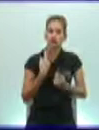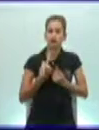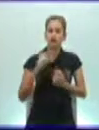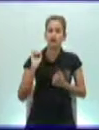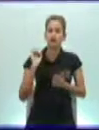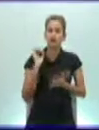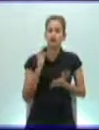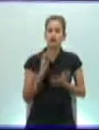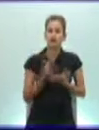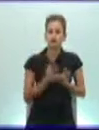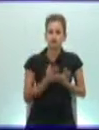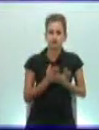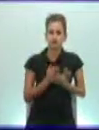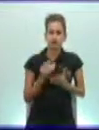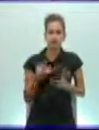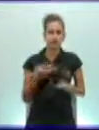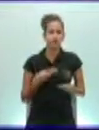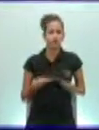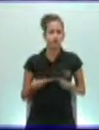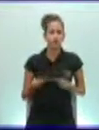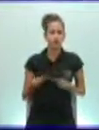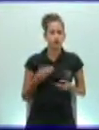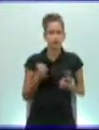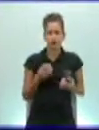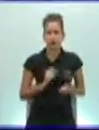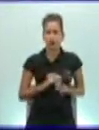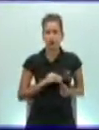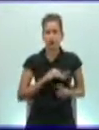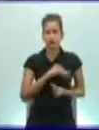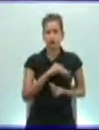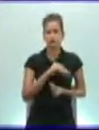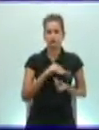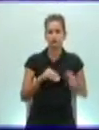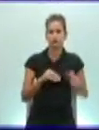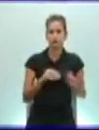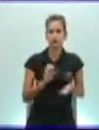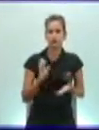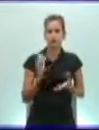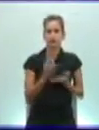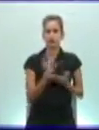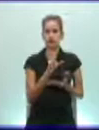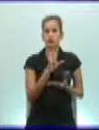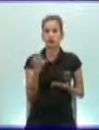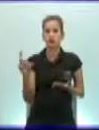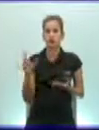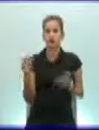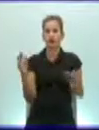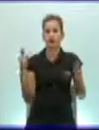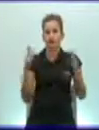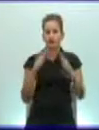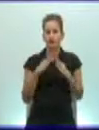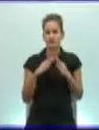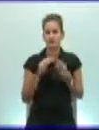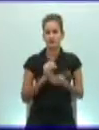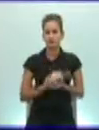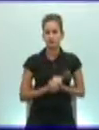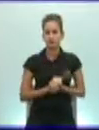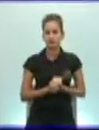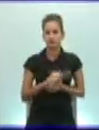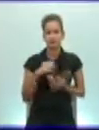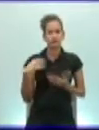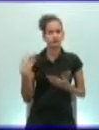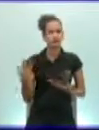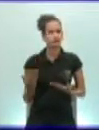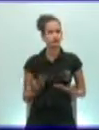en esto de estar convirtiendo nuestros hogares en escuelas. A todos, bienvenidos a un nuevo encuentro con la